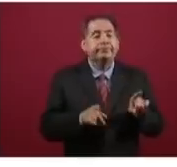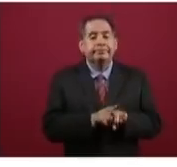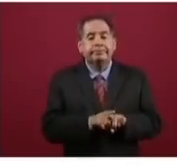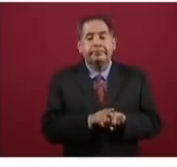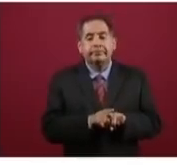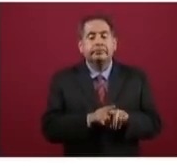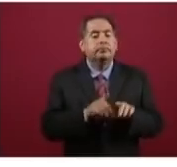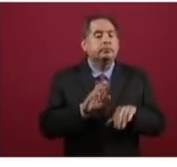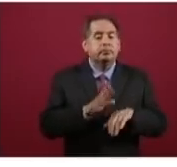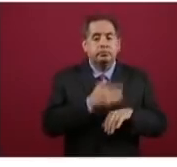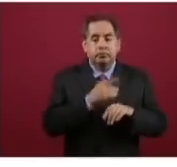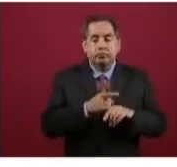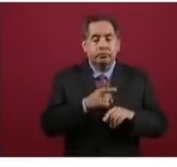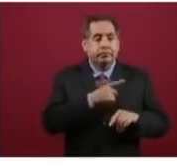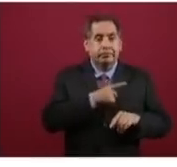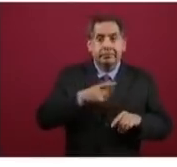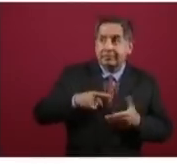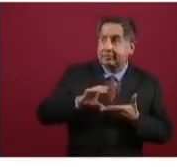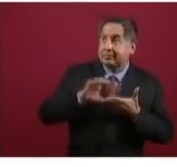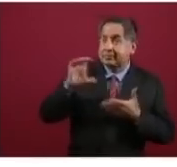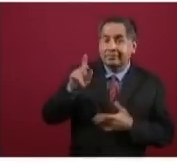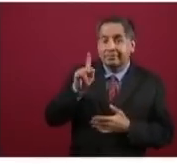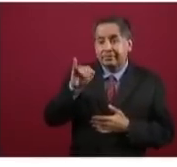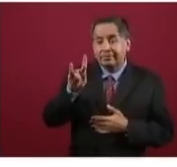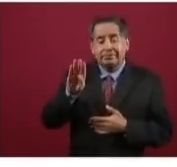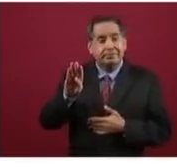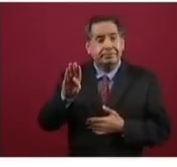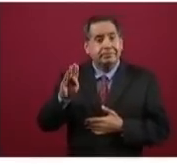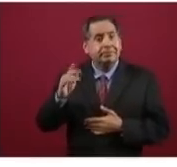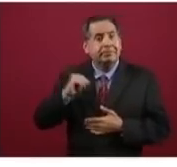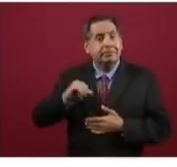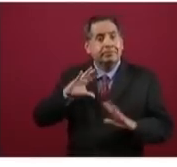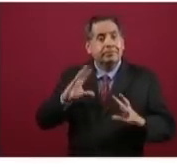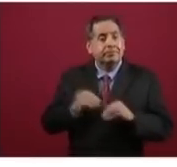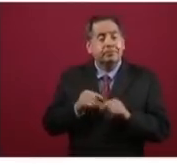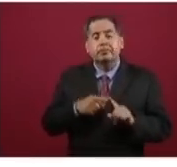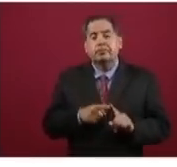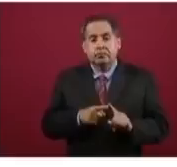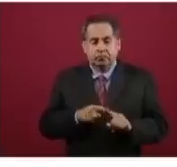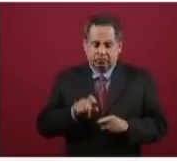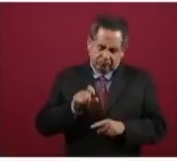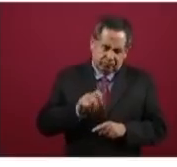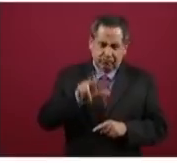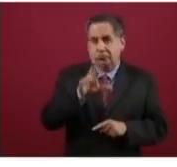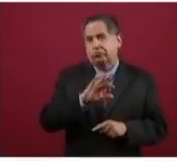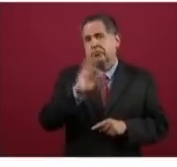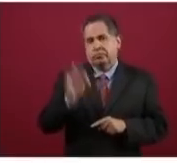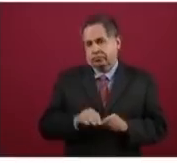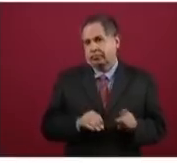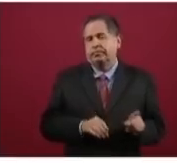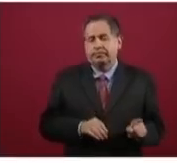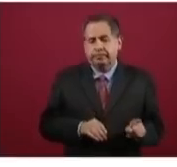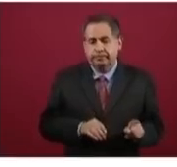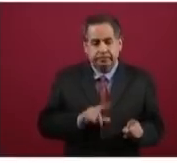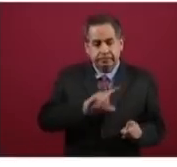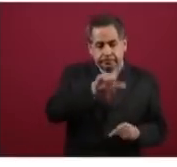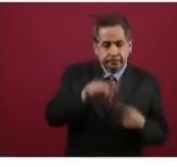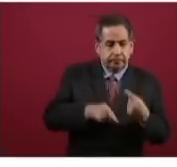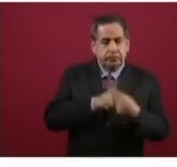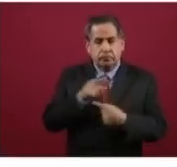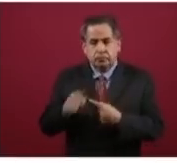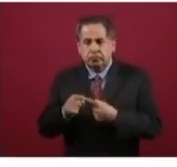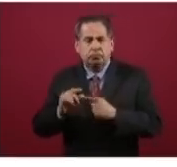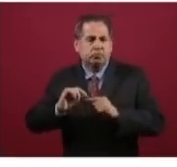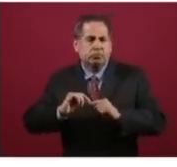punto más bajo de deuda sobre pib que se había tenido en muchísimo tiempo que fue de alrededor del 28 por ciento después lo que vemos es el